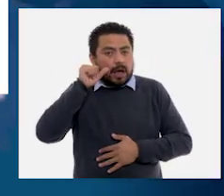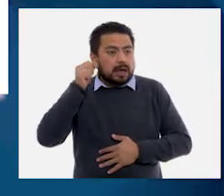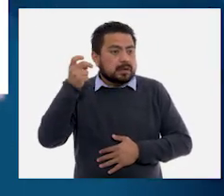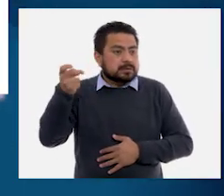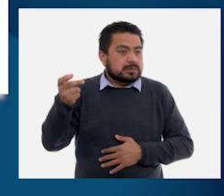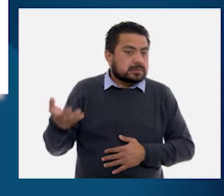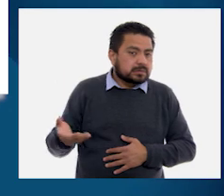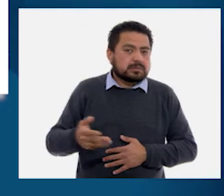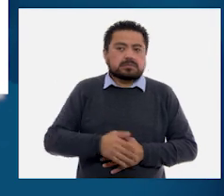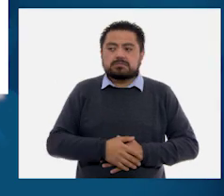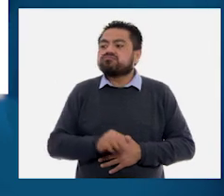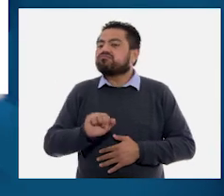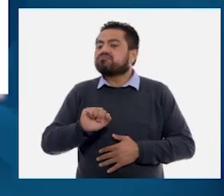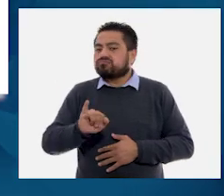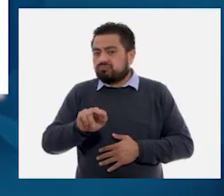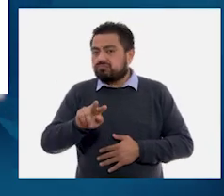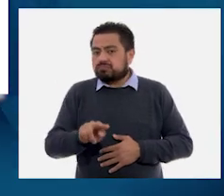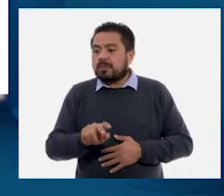maestra?